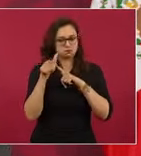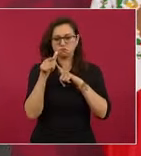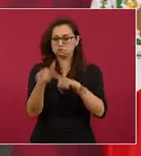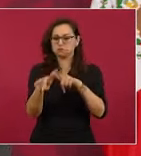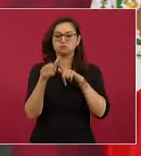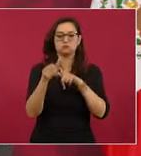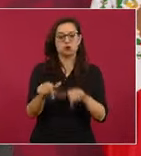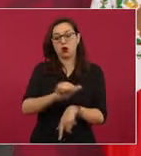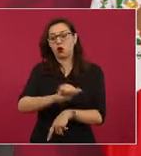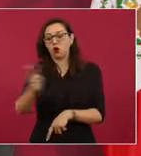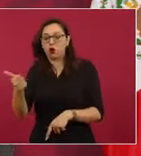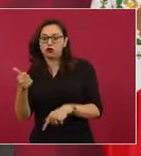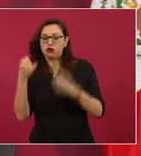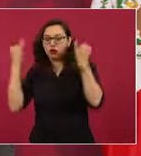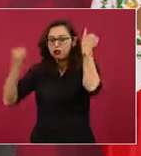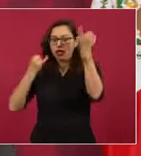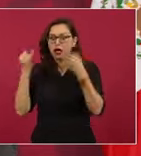otro no,